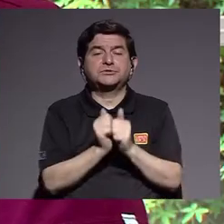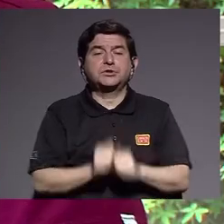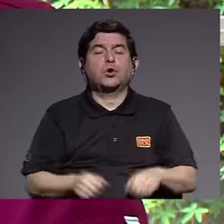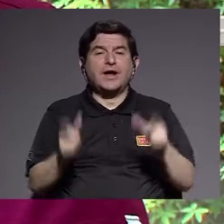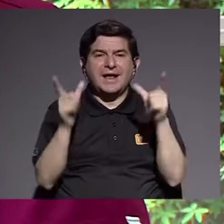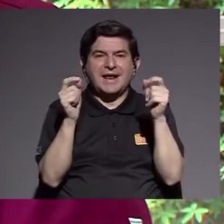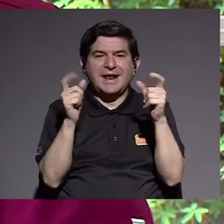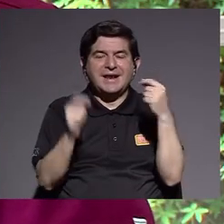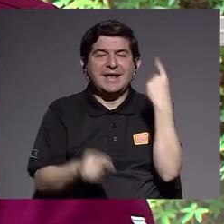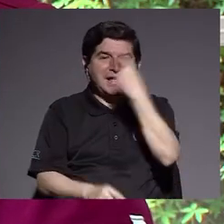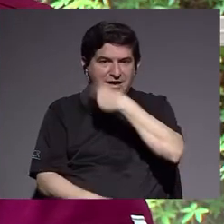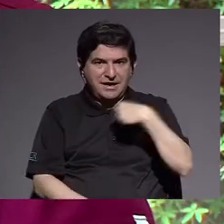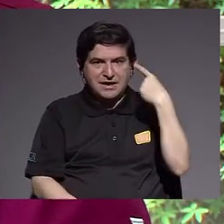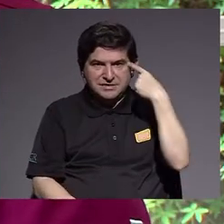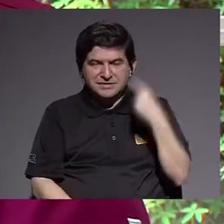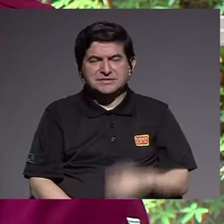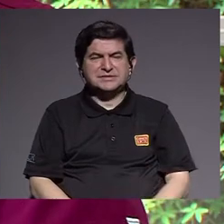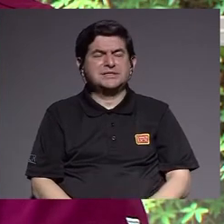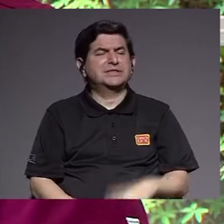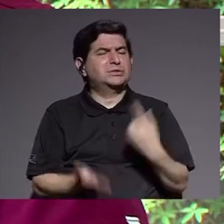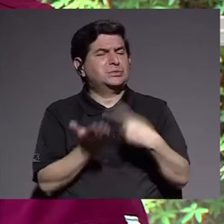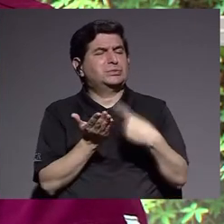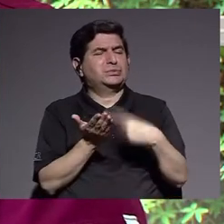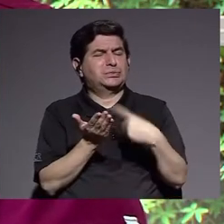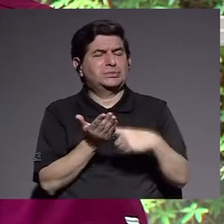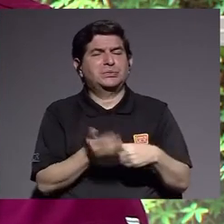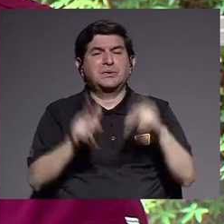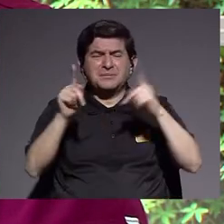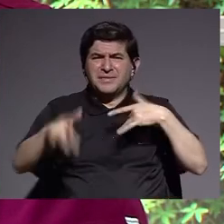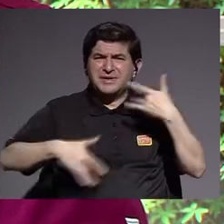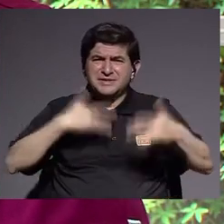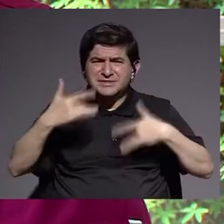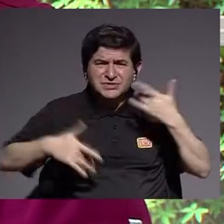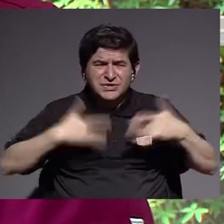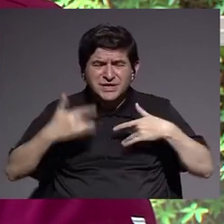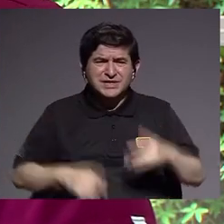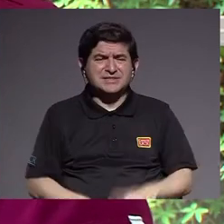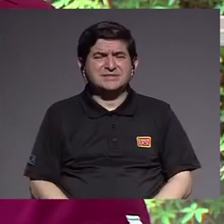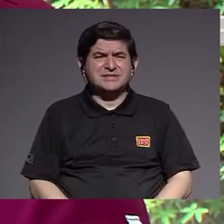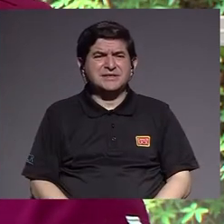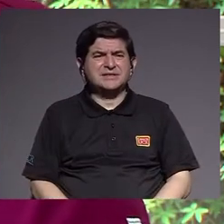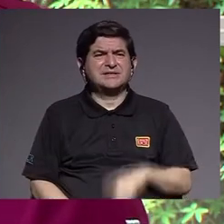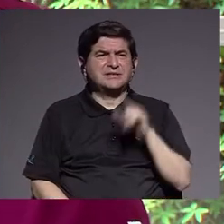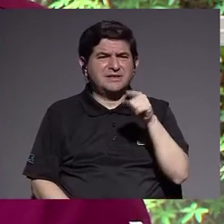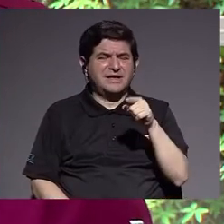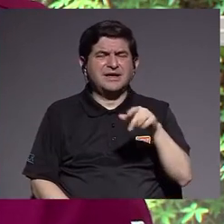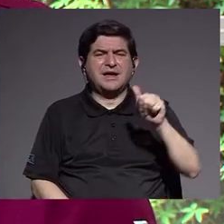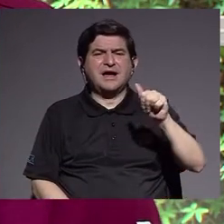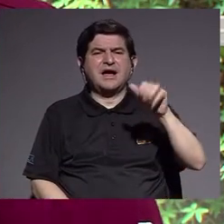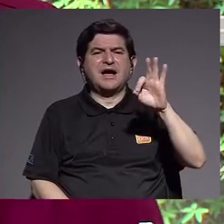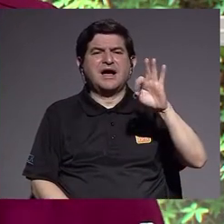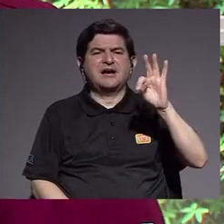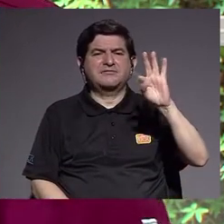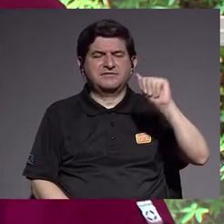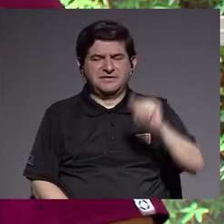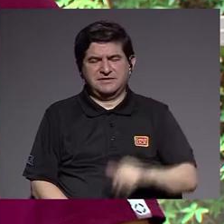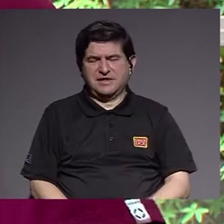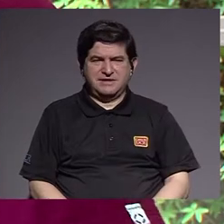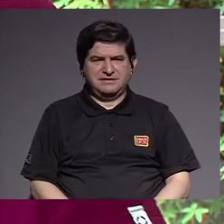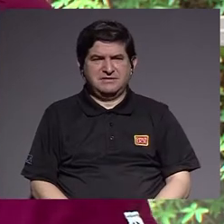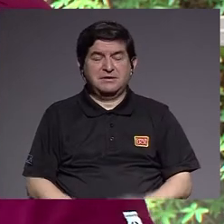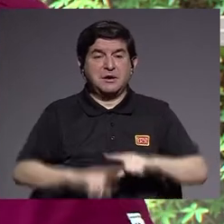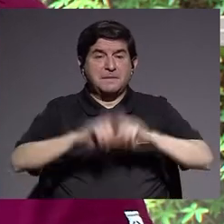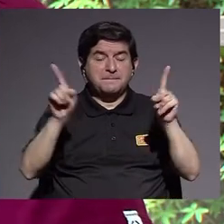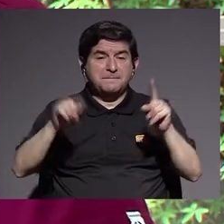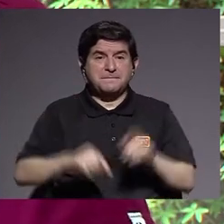como el cáncer bastante controversial porque el paciente siente que se le hizo como un adaptar como perder como